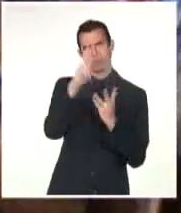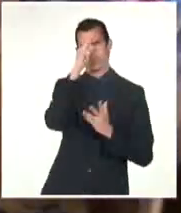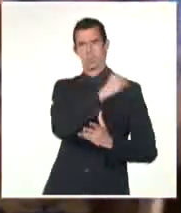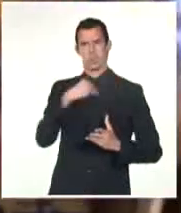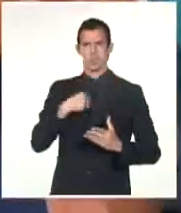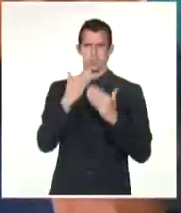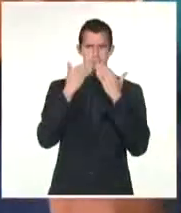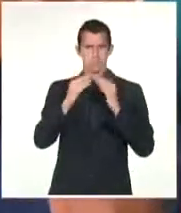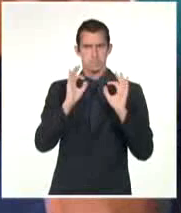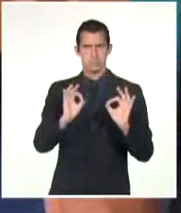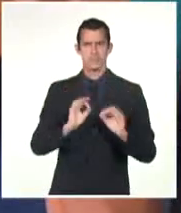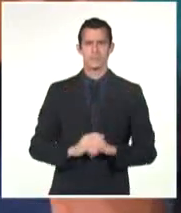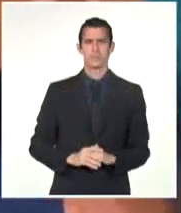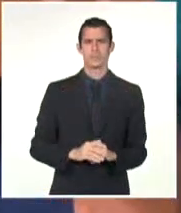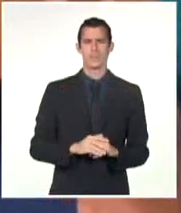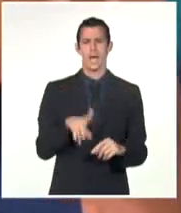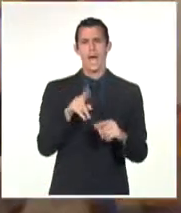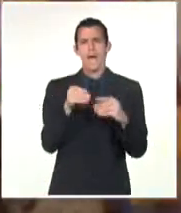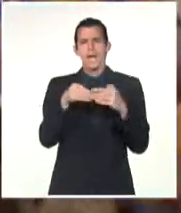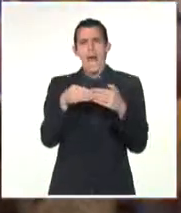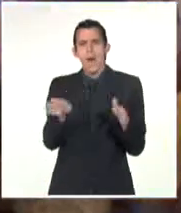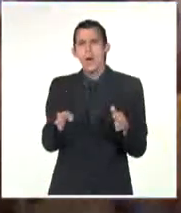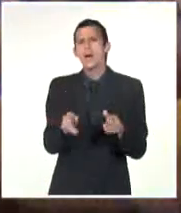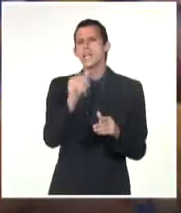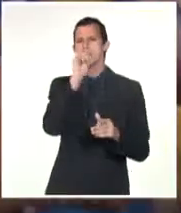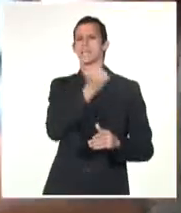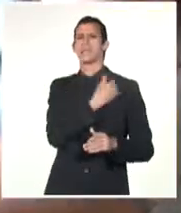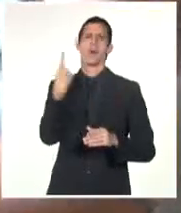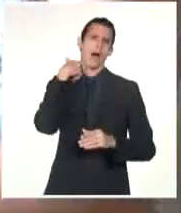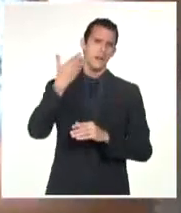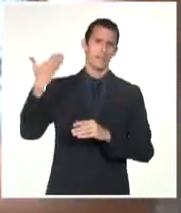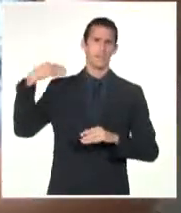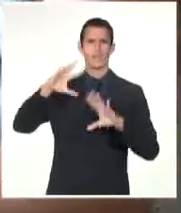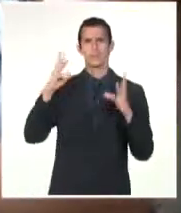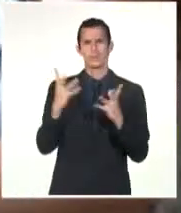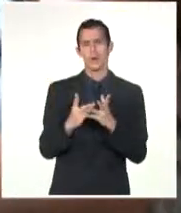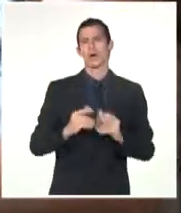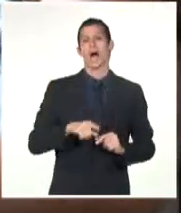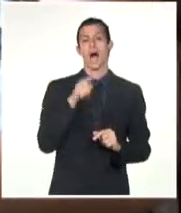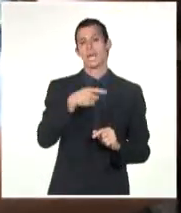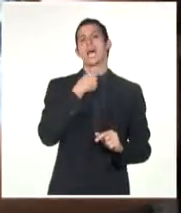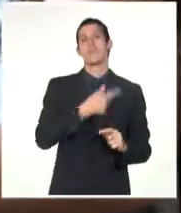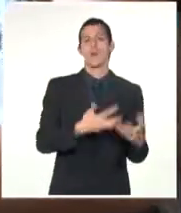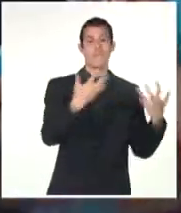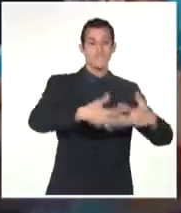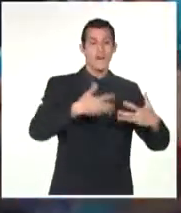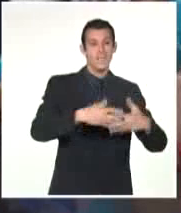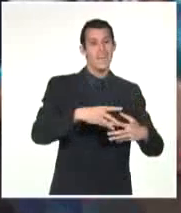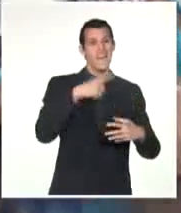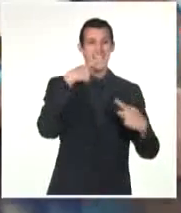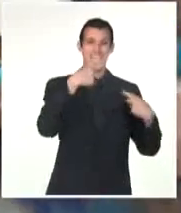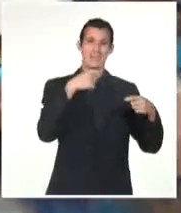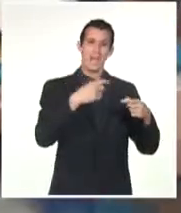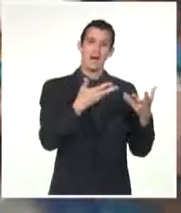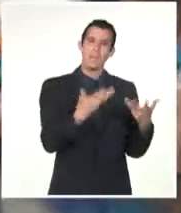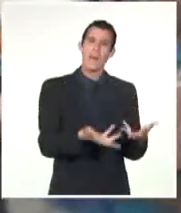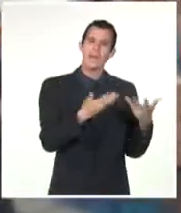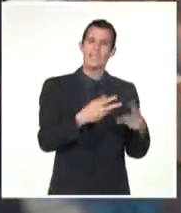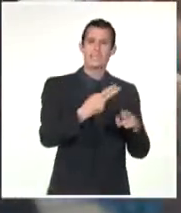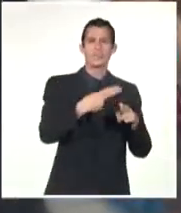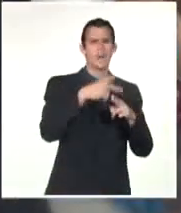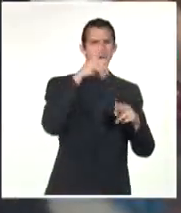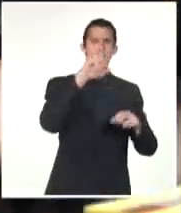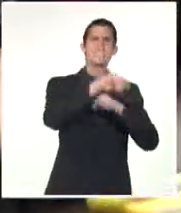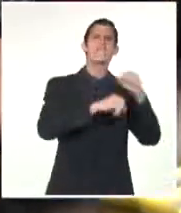inaugurada en diciembre del pasado año y construida gracias al aporte de las empresas del níquel a la contribución territorial la casita infantil alojada